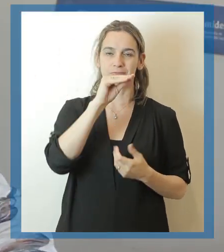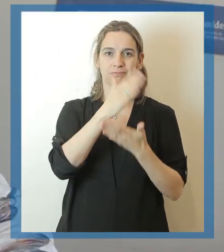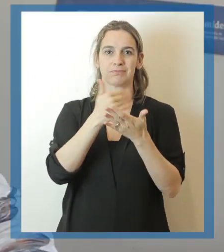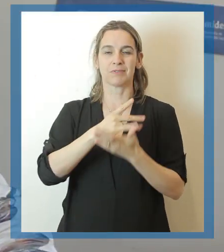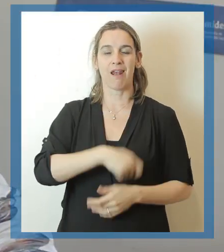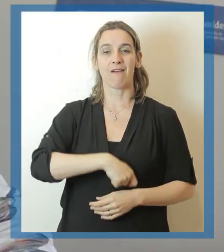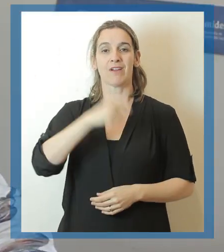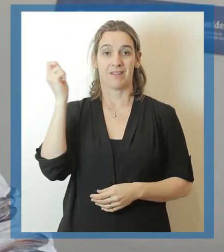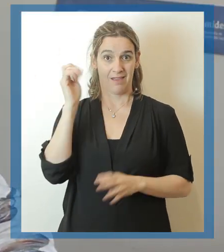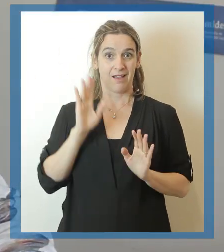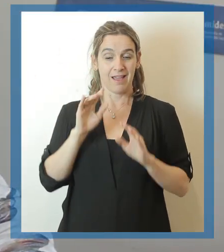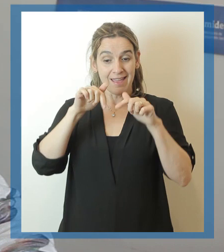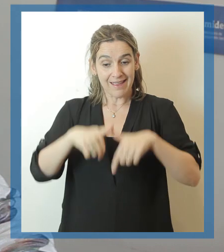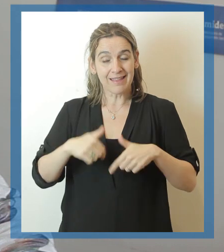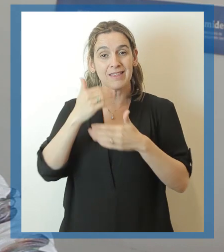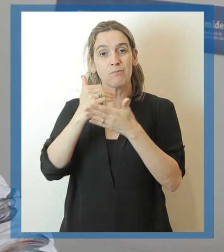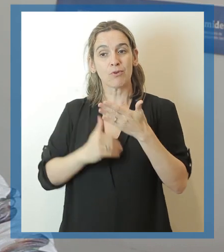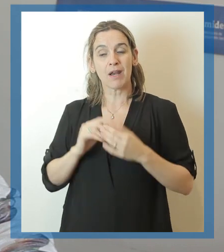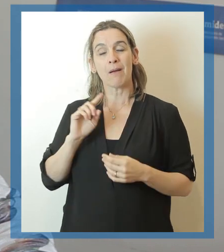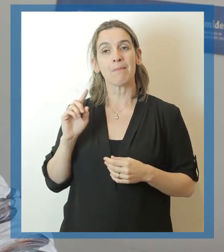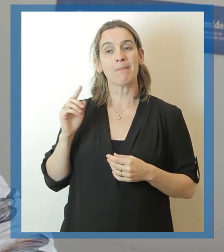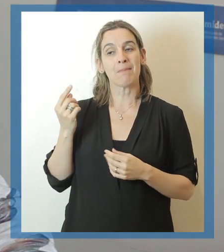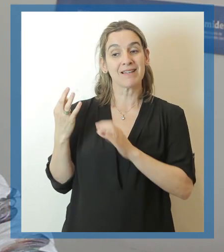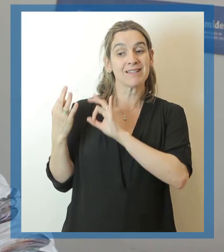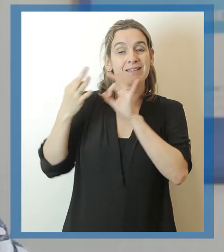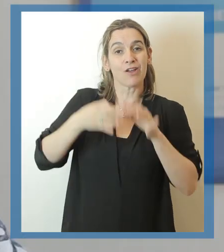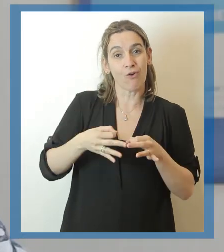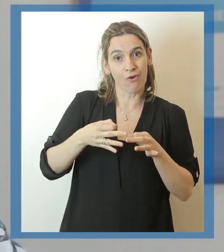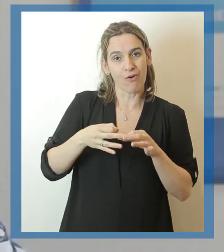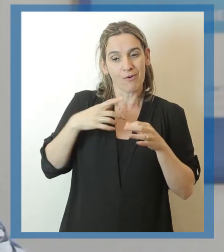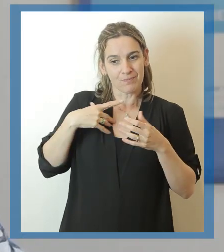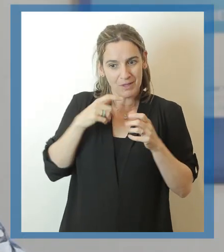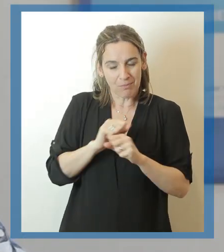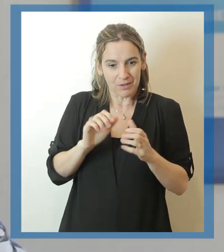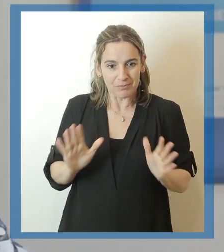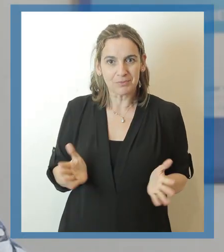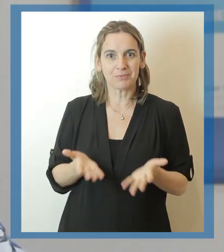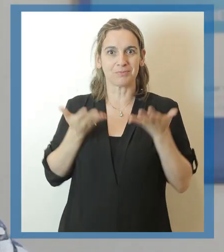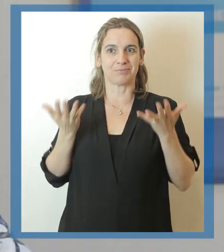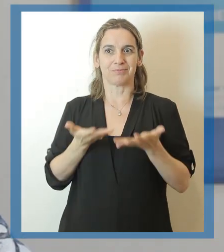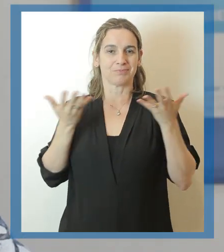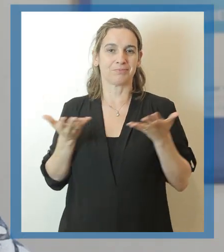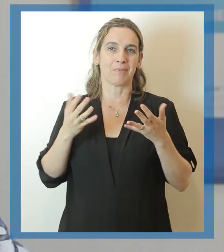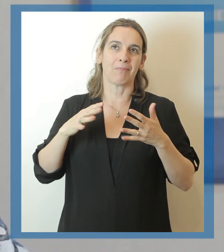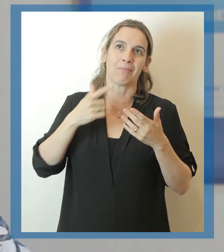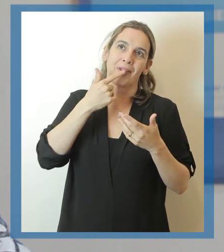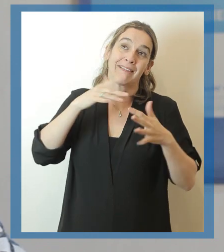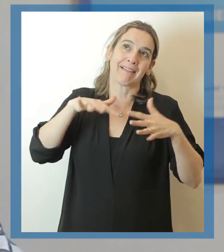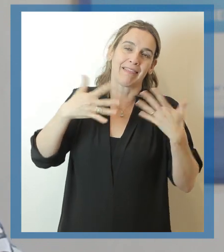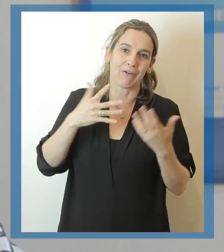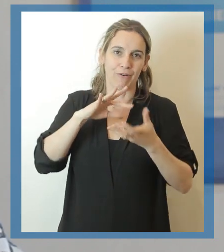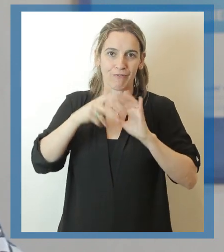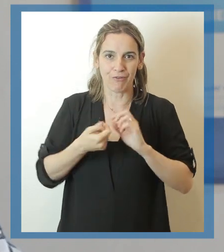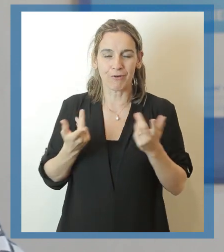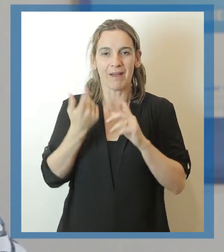ha afectado muy positivamente al departamento de La Valleja. Este programa vino a levantar